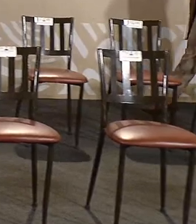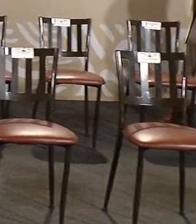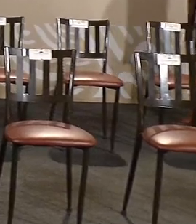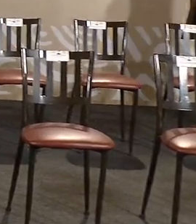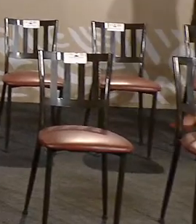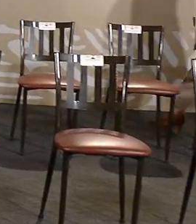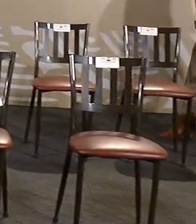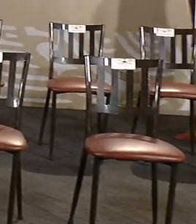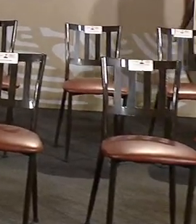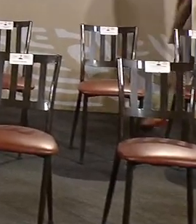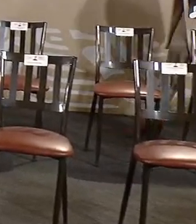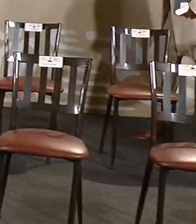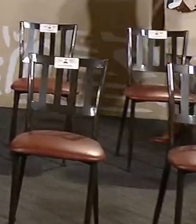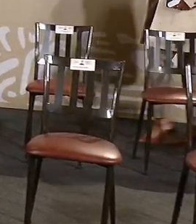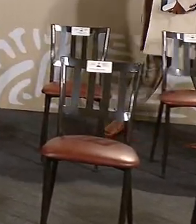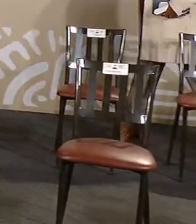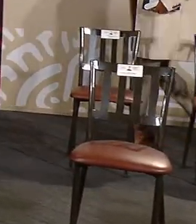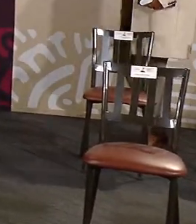¡Ánimo, ánimo!